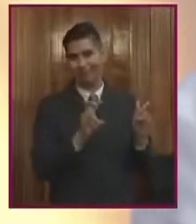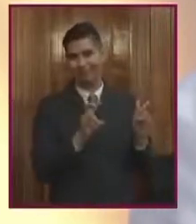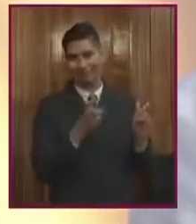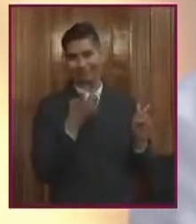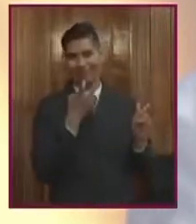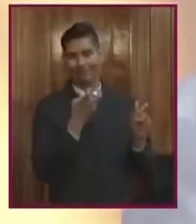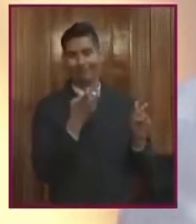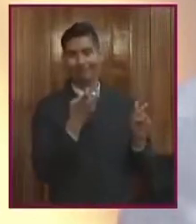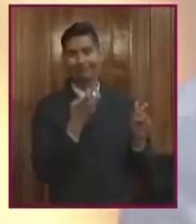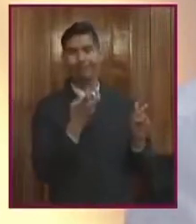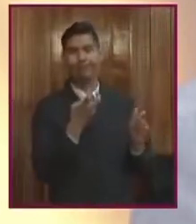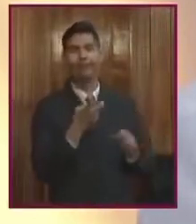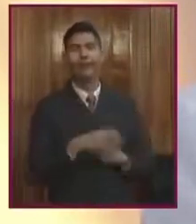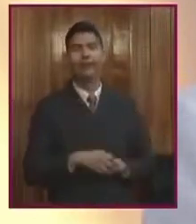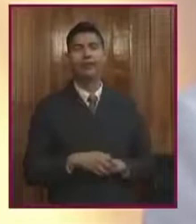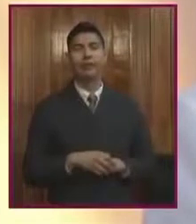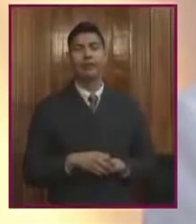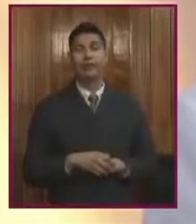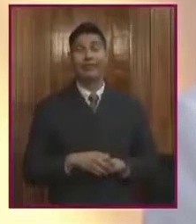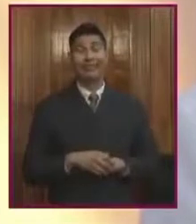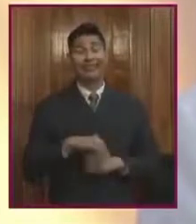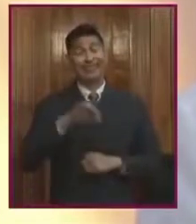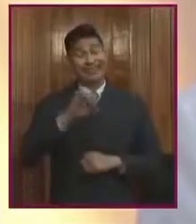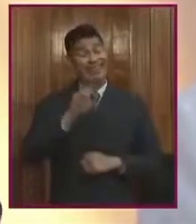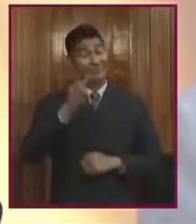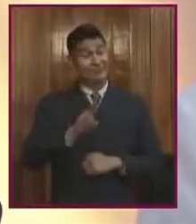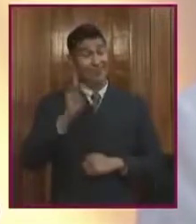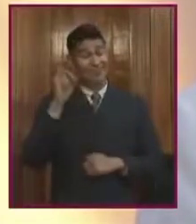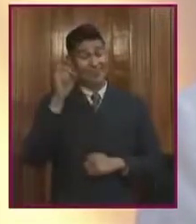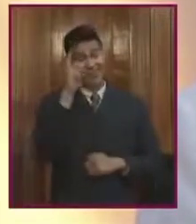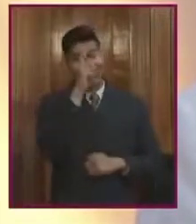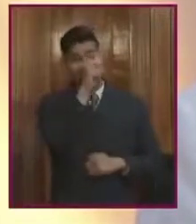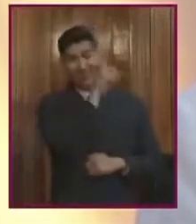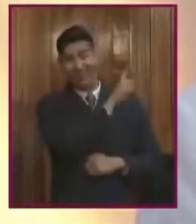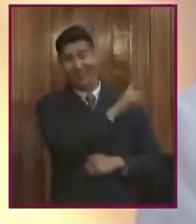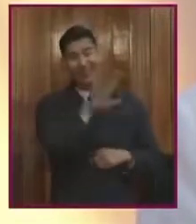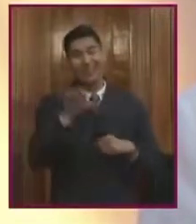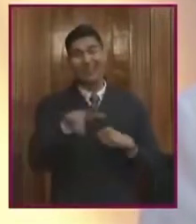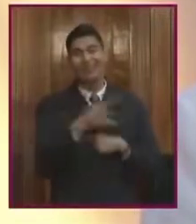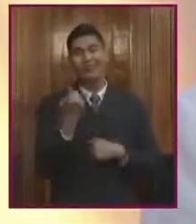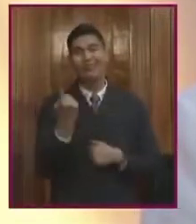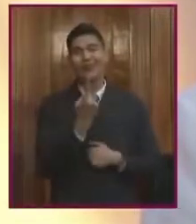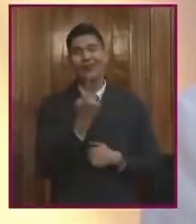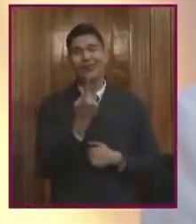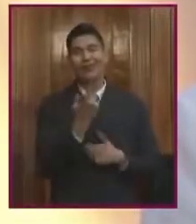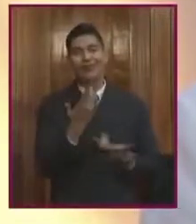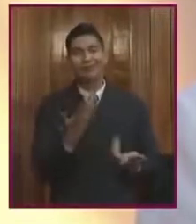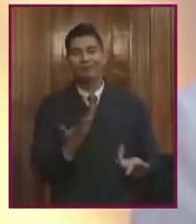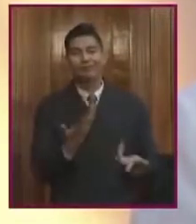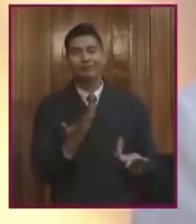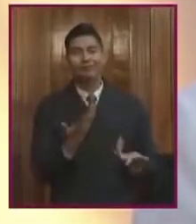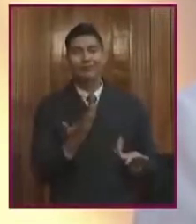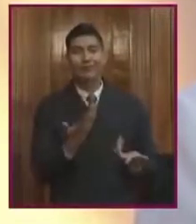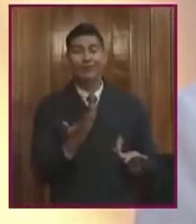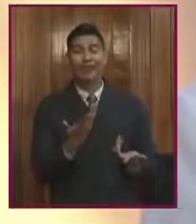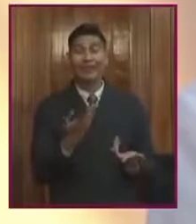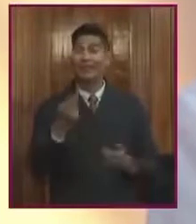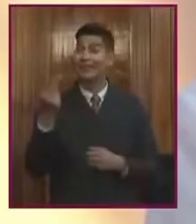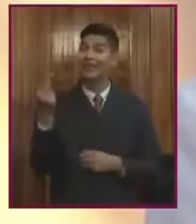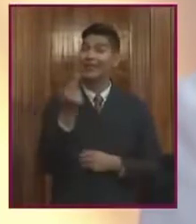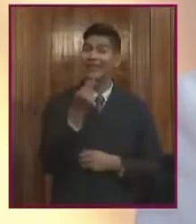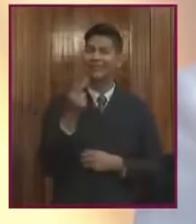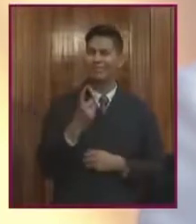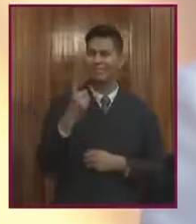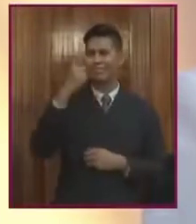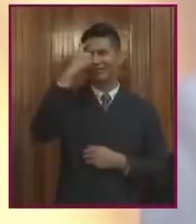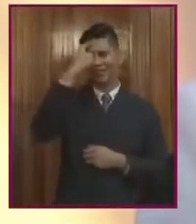los que construyen o construimos planes y programas de estudios es trabajar con la graduación de contenidos